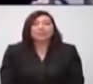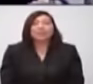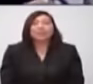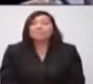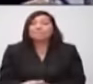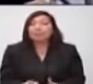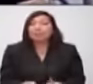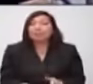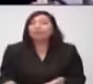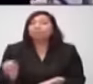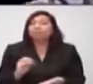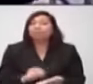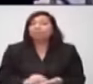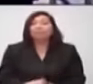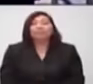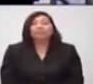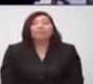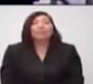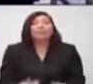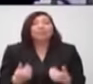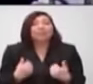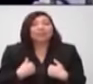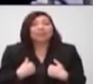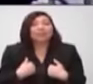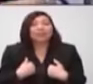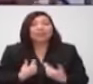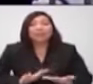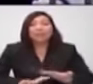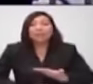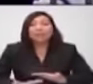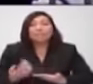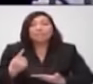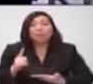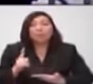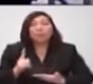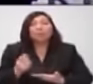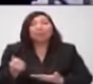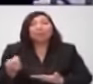Pero además, tenemos que las transferencias por canon,